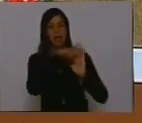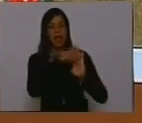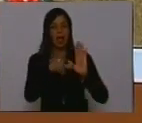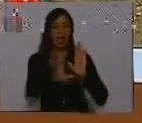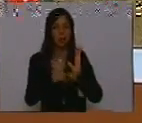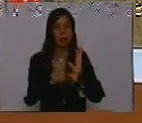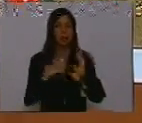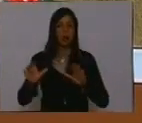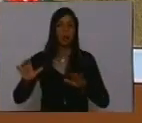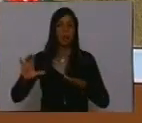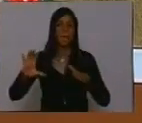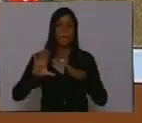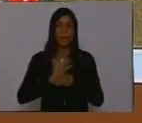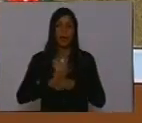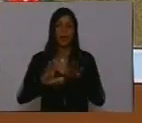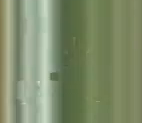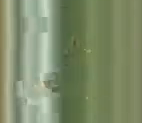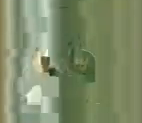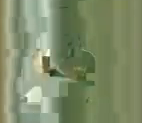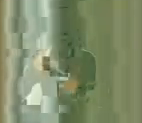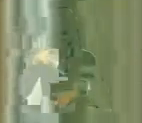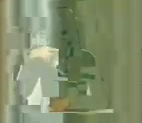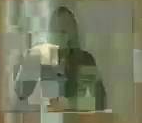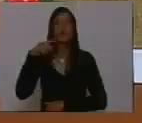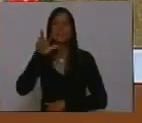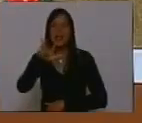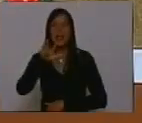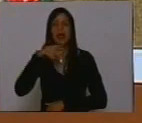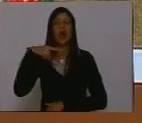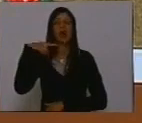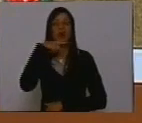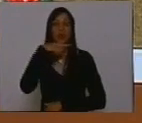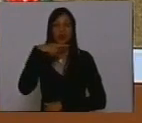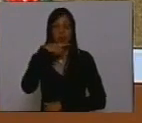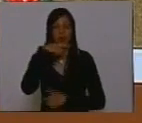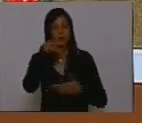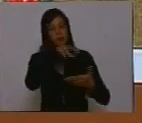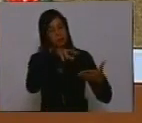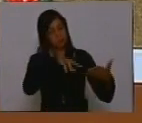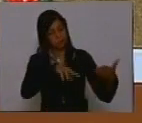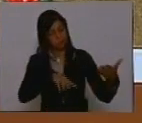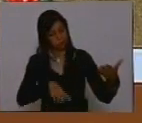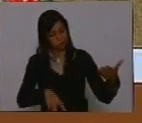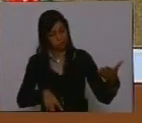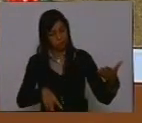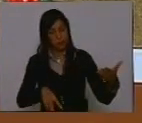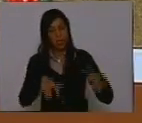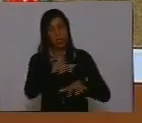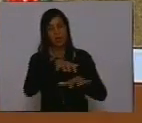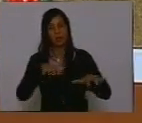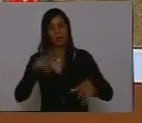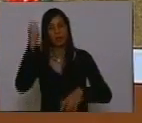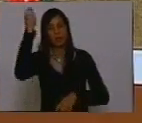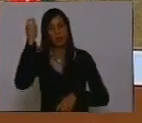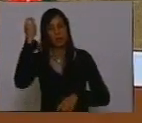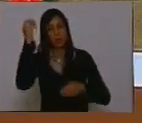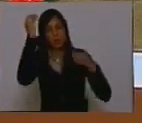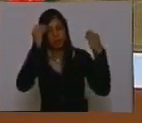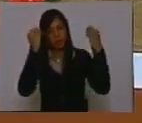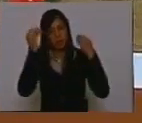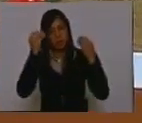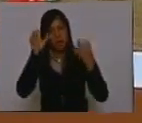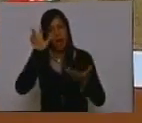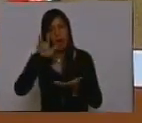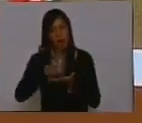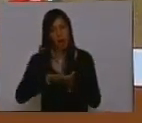ordinaria del martes 3 de octubre. Una vez que fue leída y sometida a consideración,